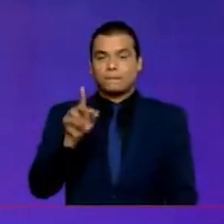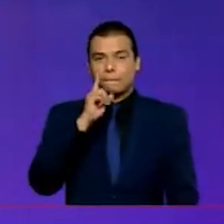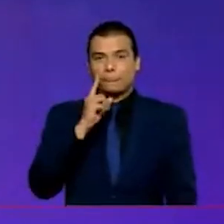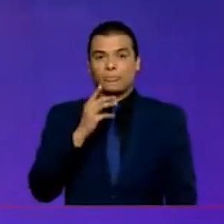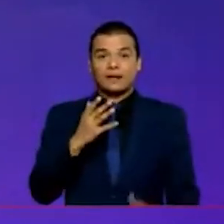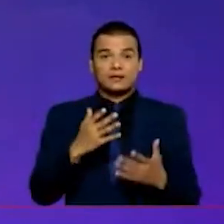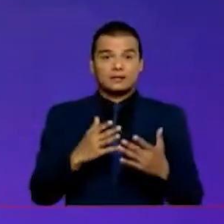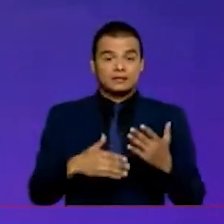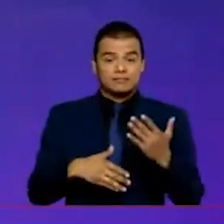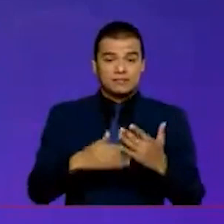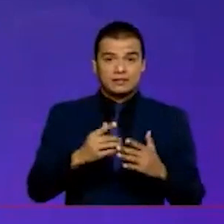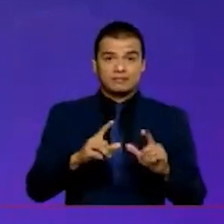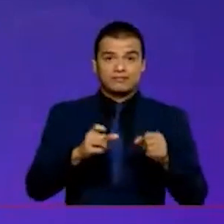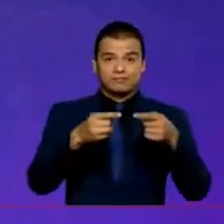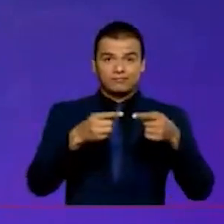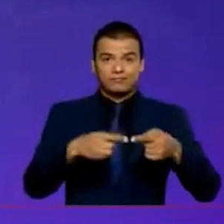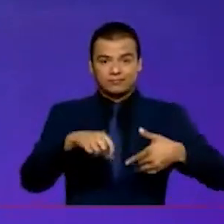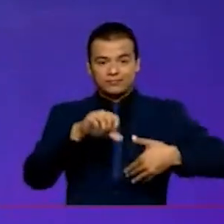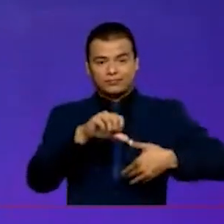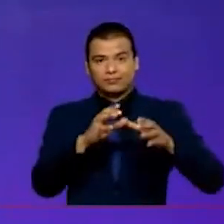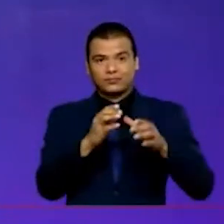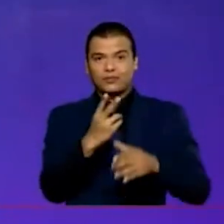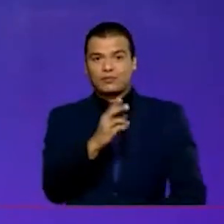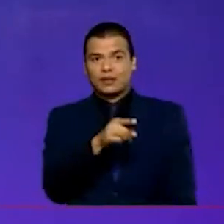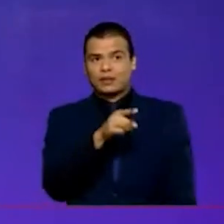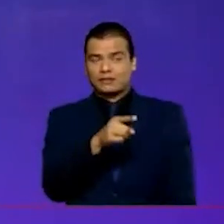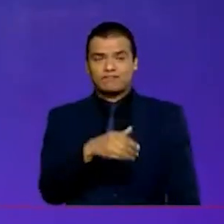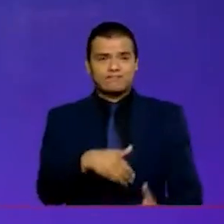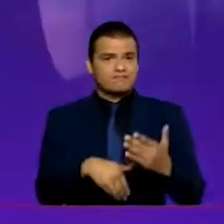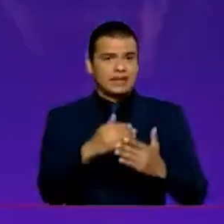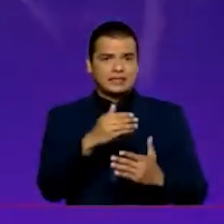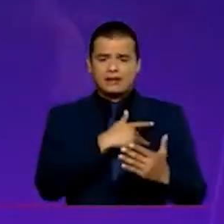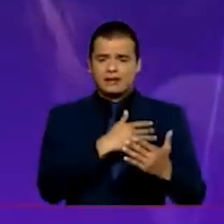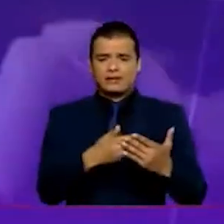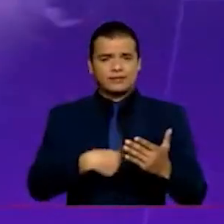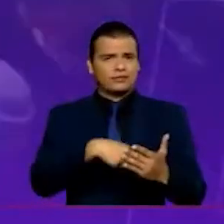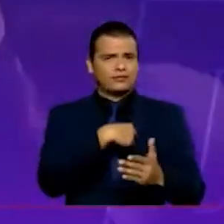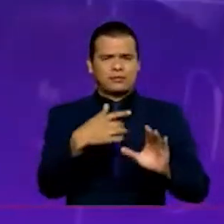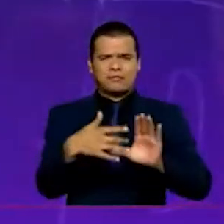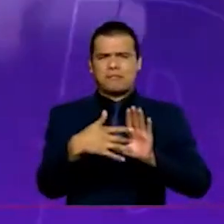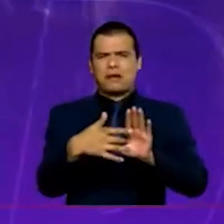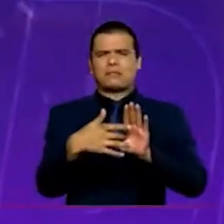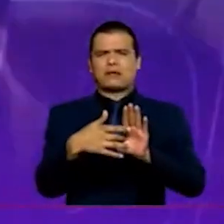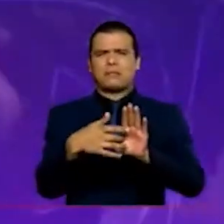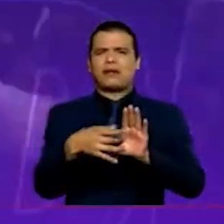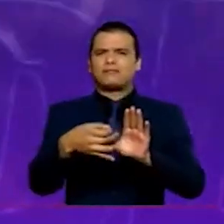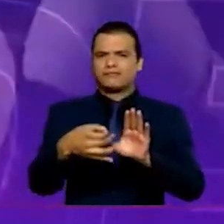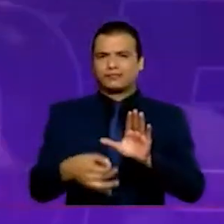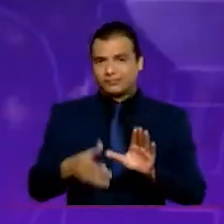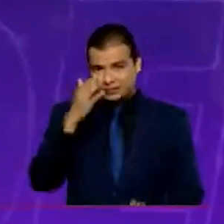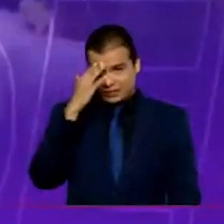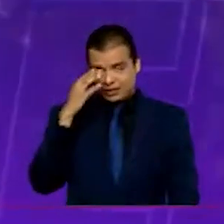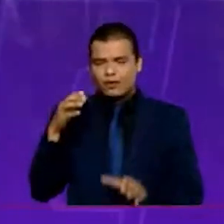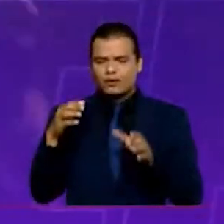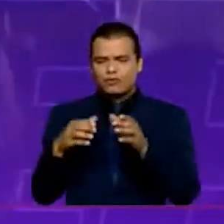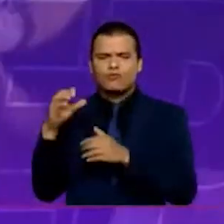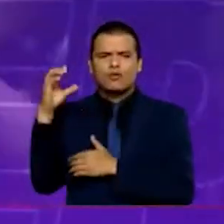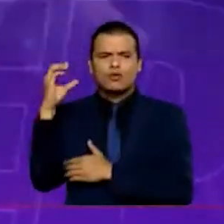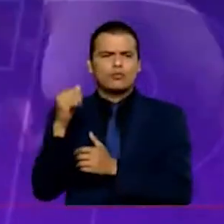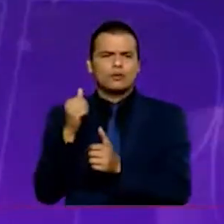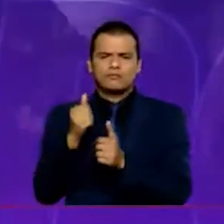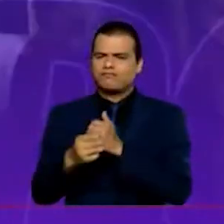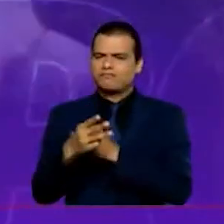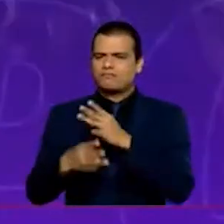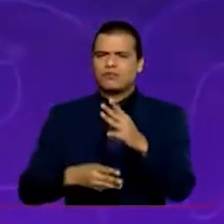Desde el primer día, Telepacífico Noticias ha estado al pie del desarrollo diario de la Selección Colombia de Héctor Cárdenas, que ya aseguró su clasificación